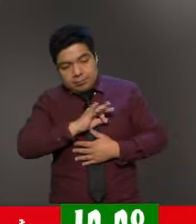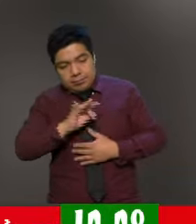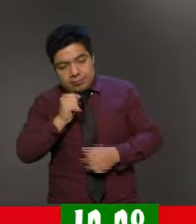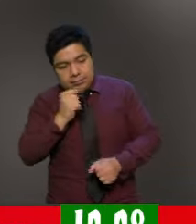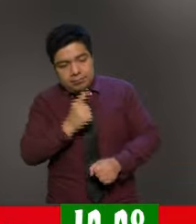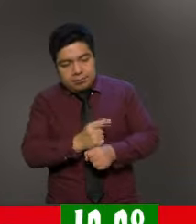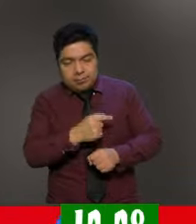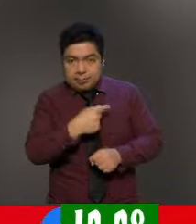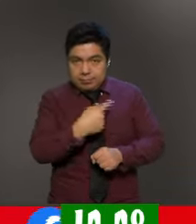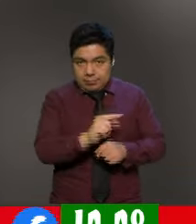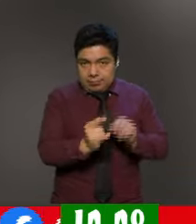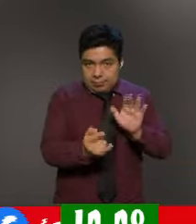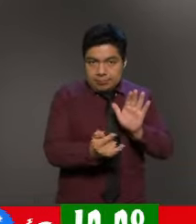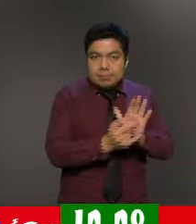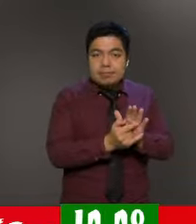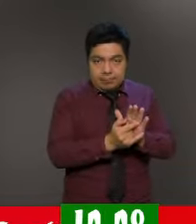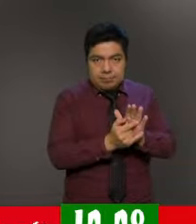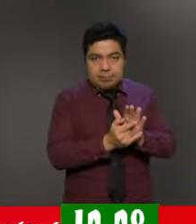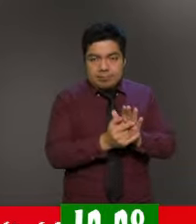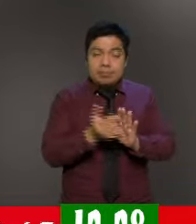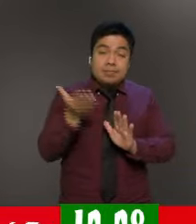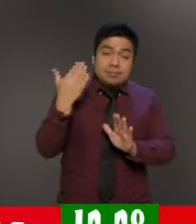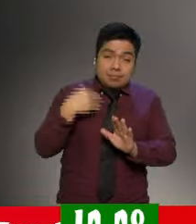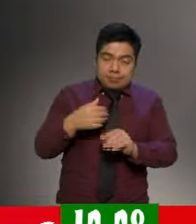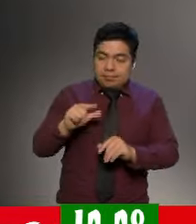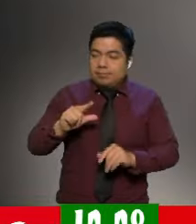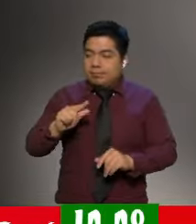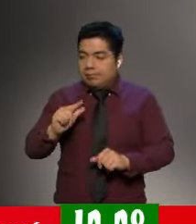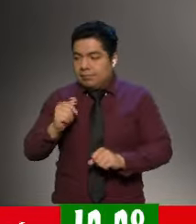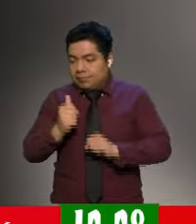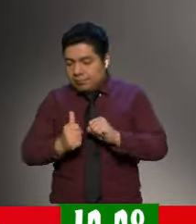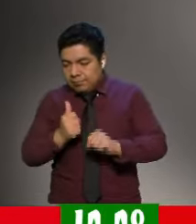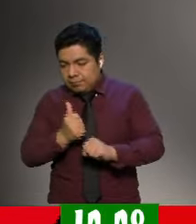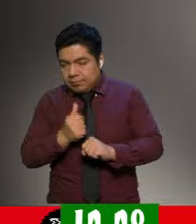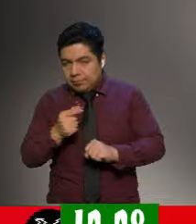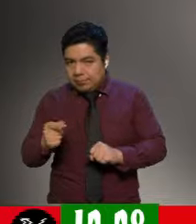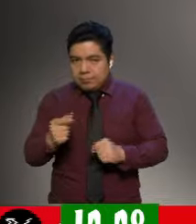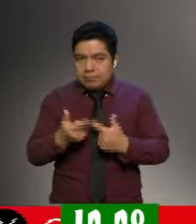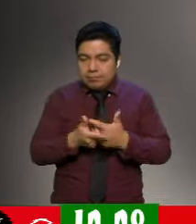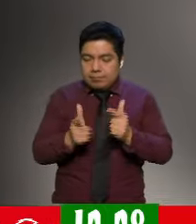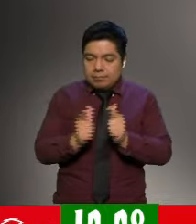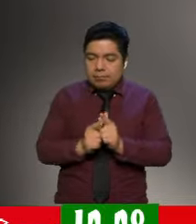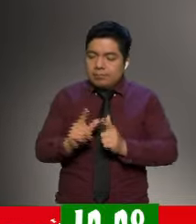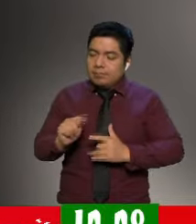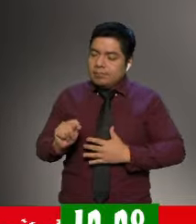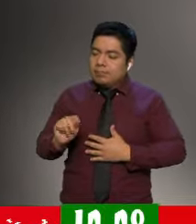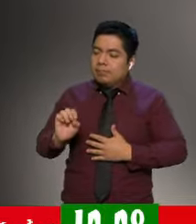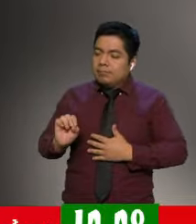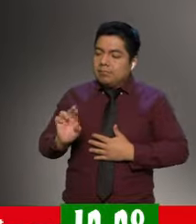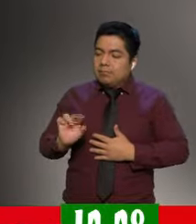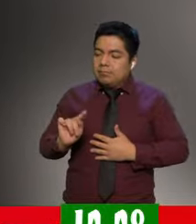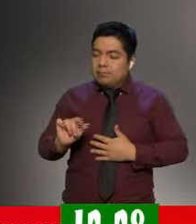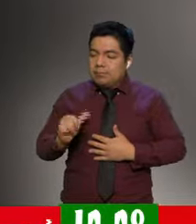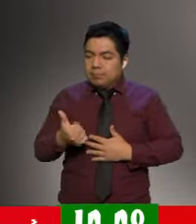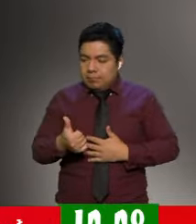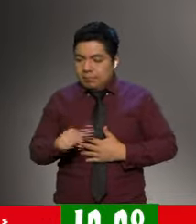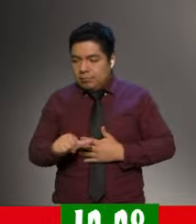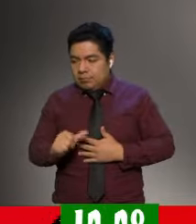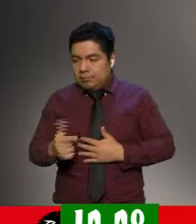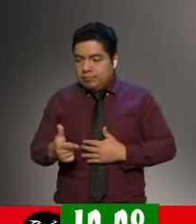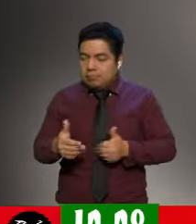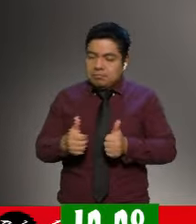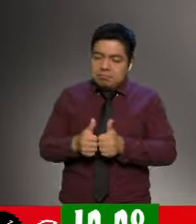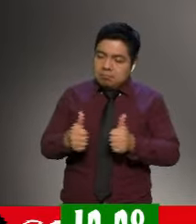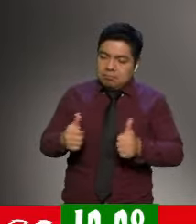sello personal. Durante los años 70 formó parte de una banda llamada Tortuga, pero pronto se desempeñaría como